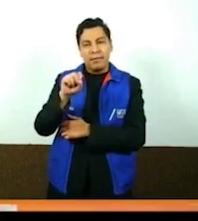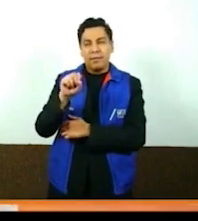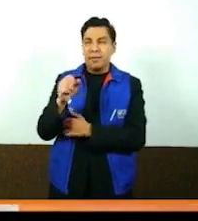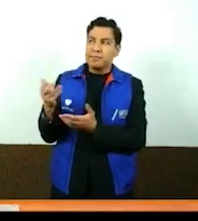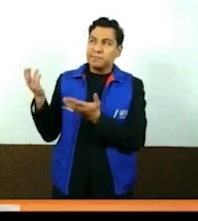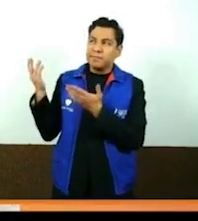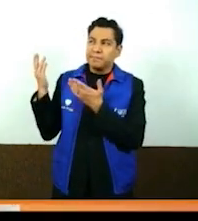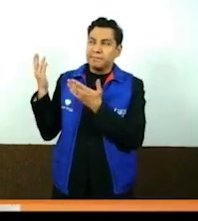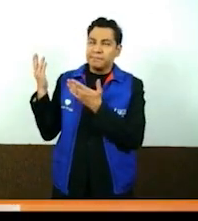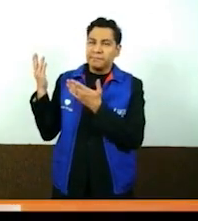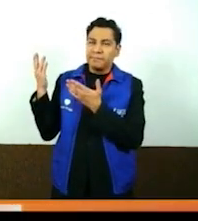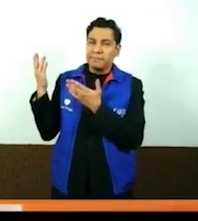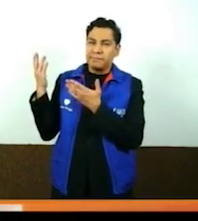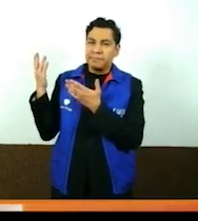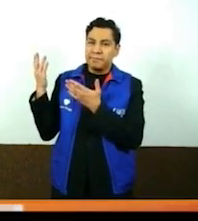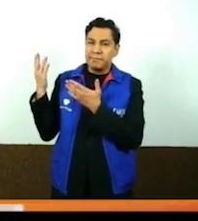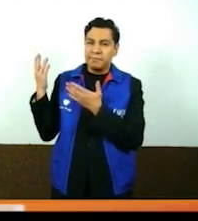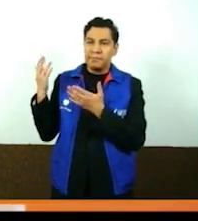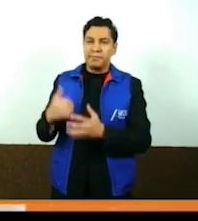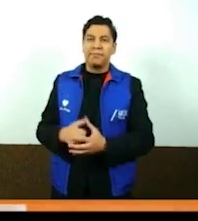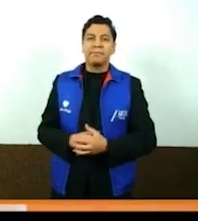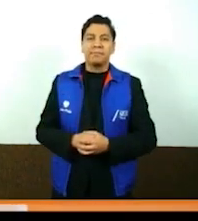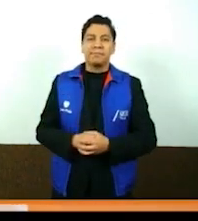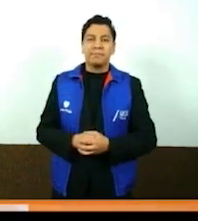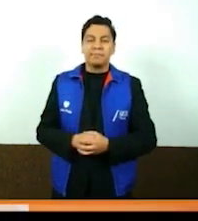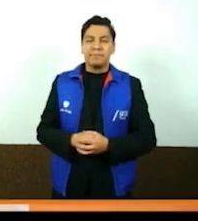Nelcy Márquez,